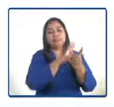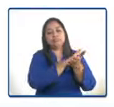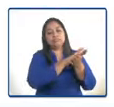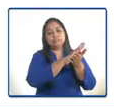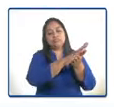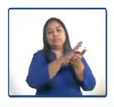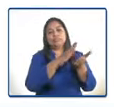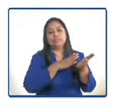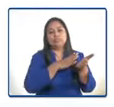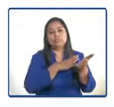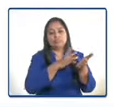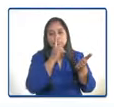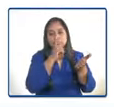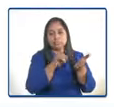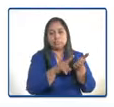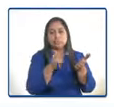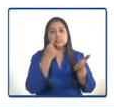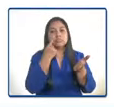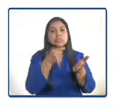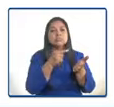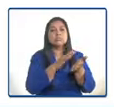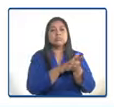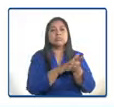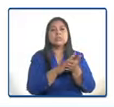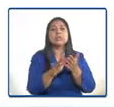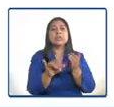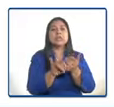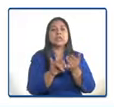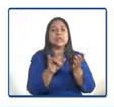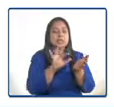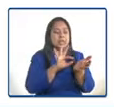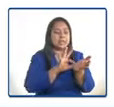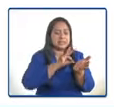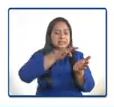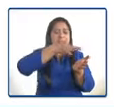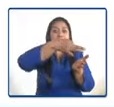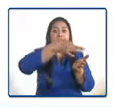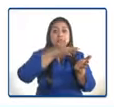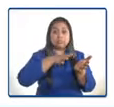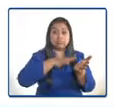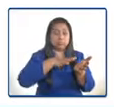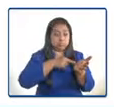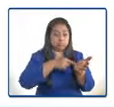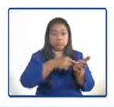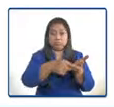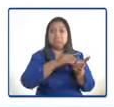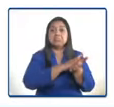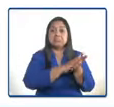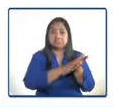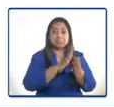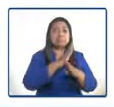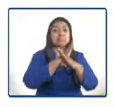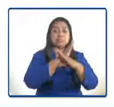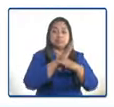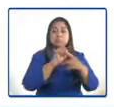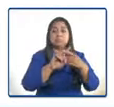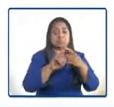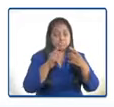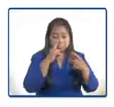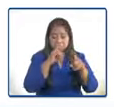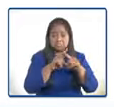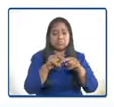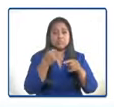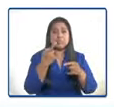y esta identificación de documentos, que muchos le llaman sticker, tiene todas esas medidas de seguridad, tiene una mayor protección contra